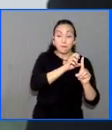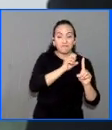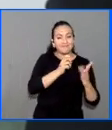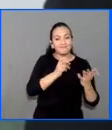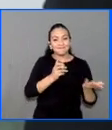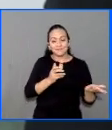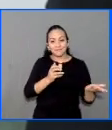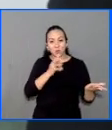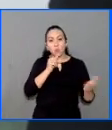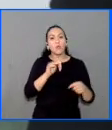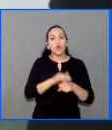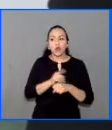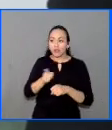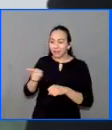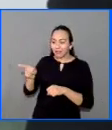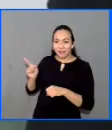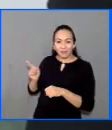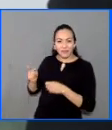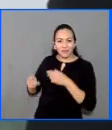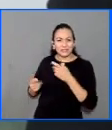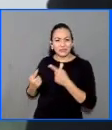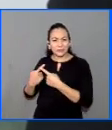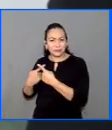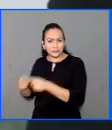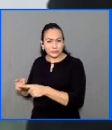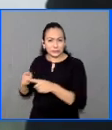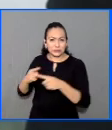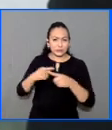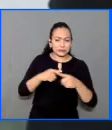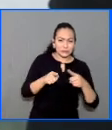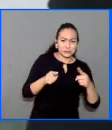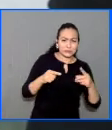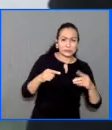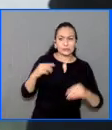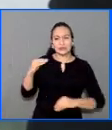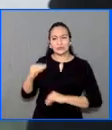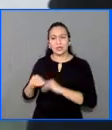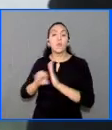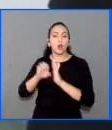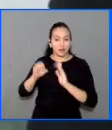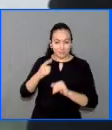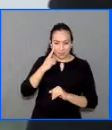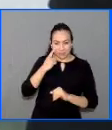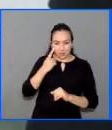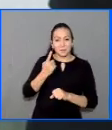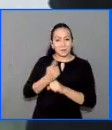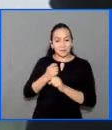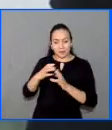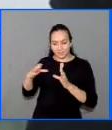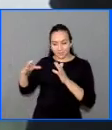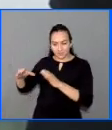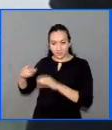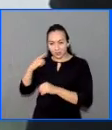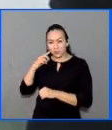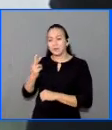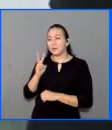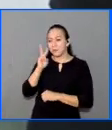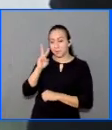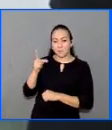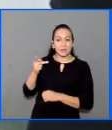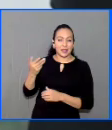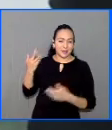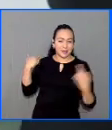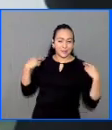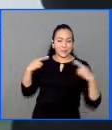acceso a este y en una encrucijada. Por un lado, como claramente mencionó el profesor Homero, la justicia es muy lenta